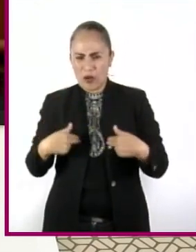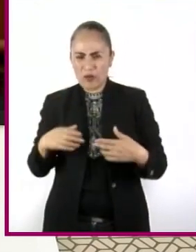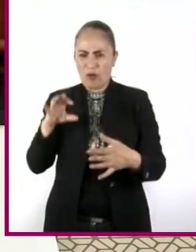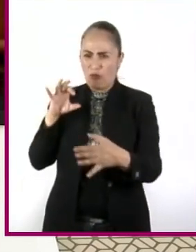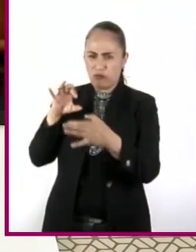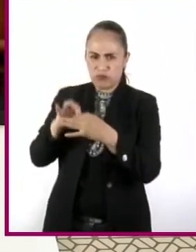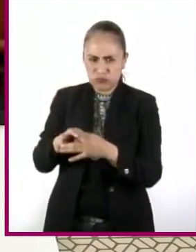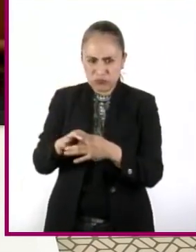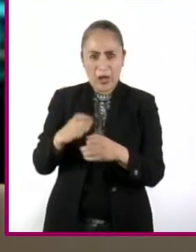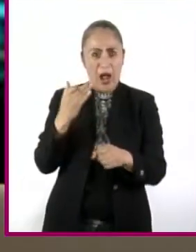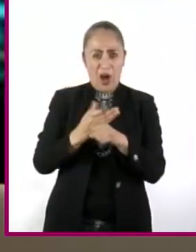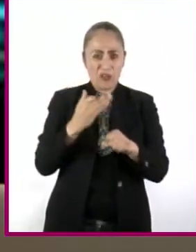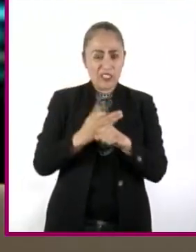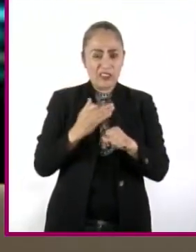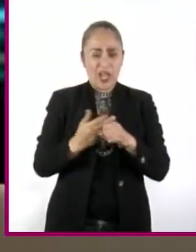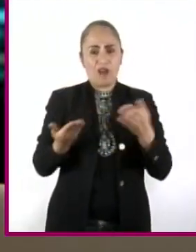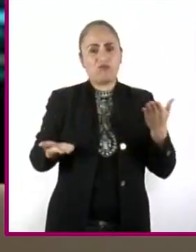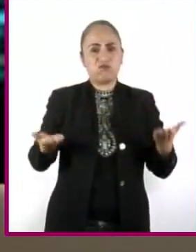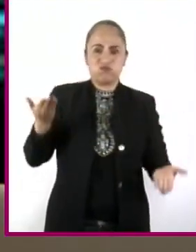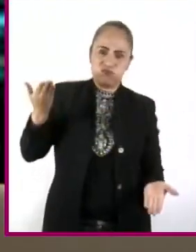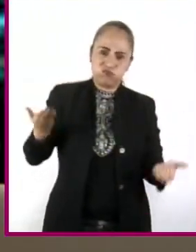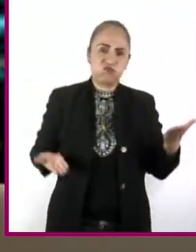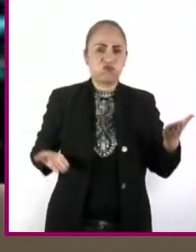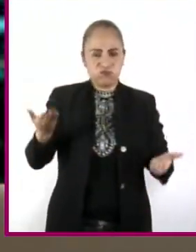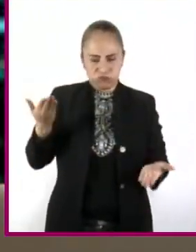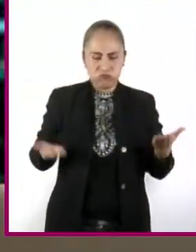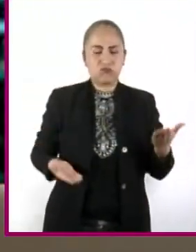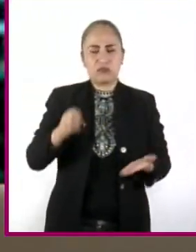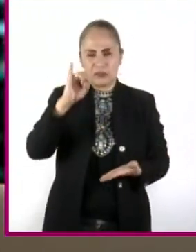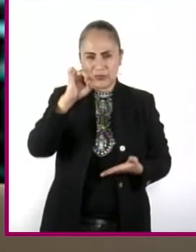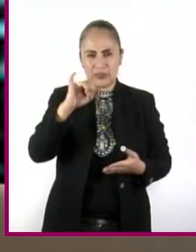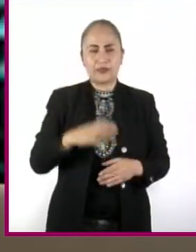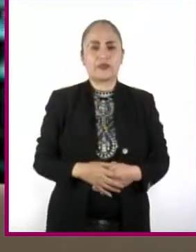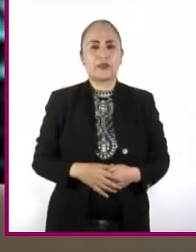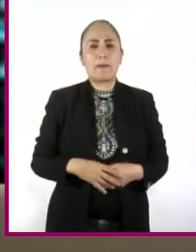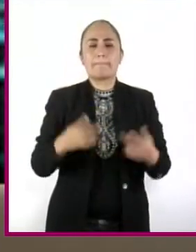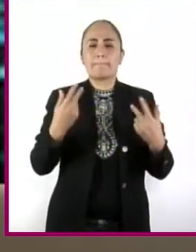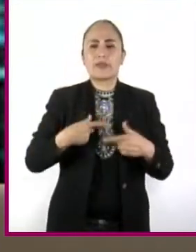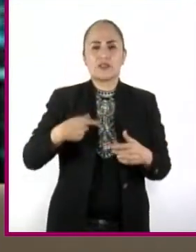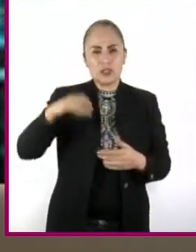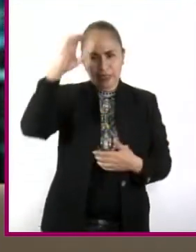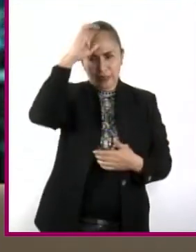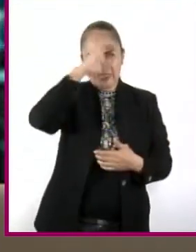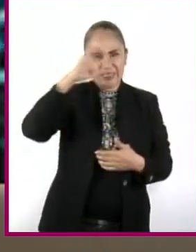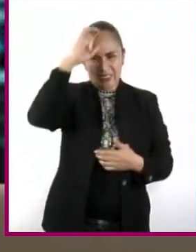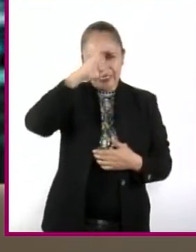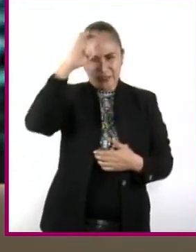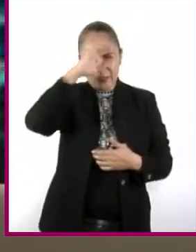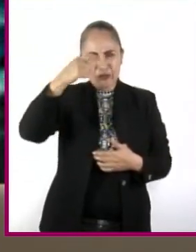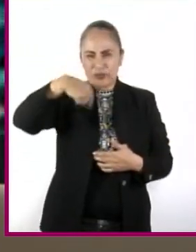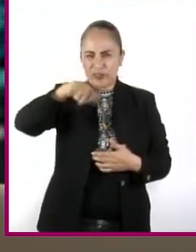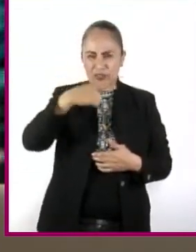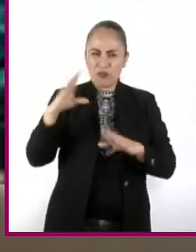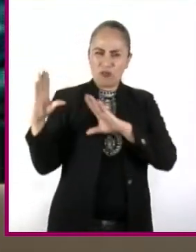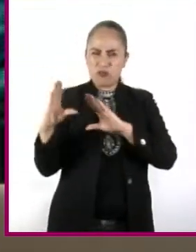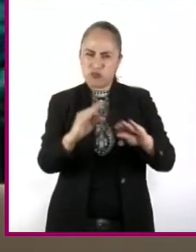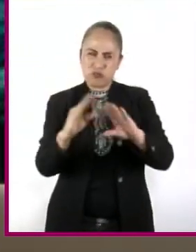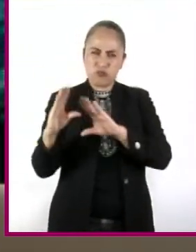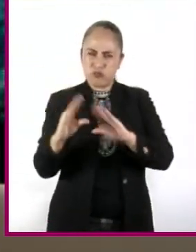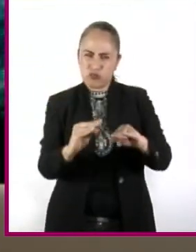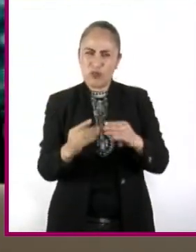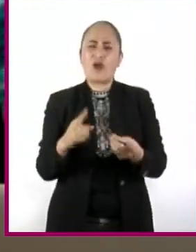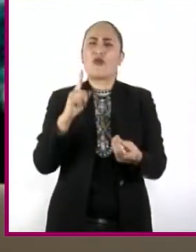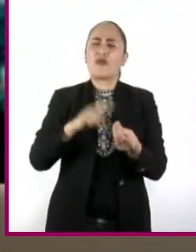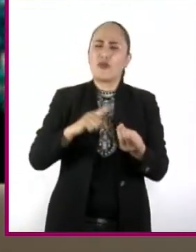desequilibrio. ¿Qué tipo de formación tienen los científicos de la complejidad? ¿En qué parte del país los jóvenes